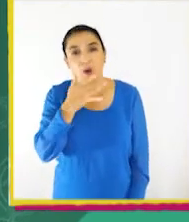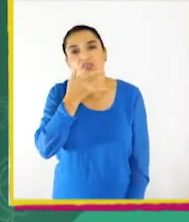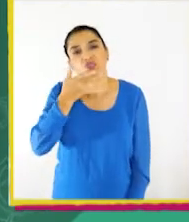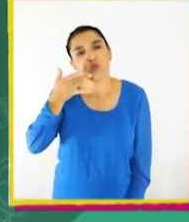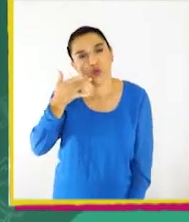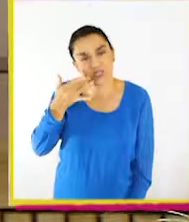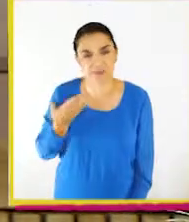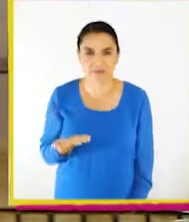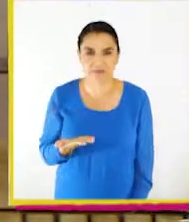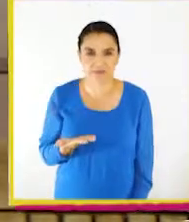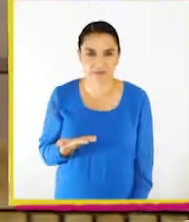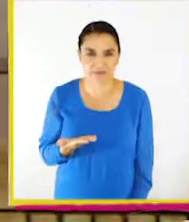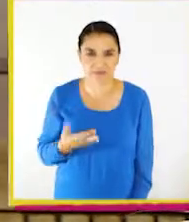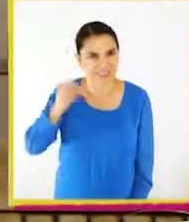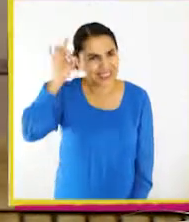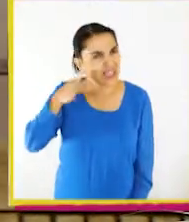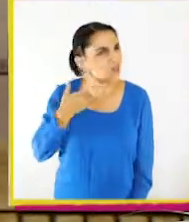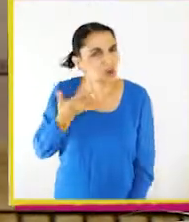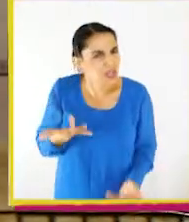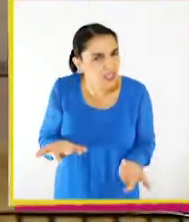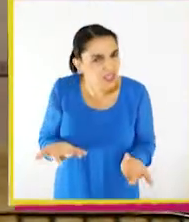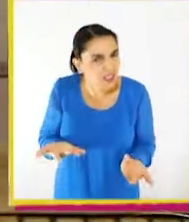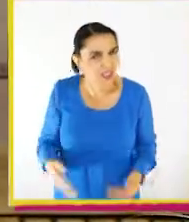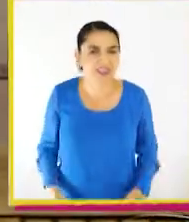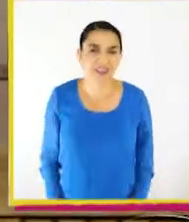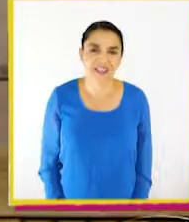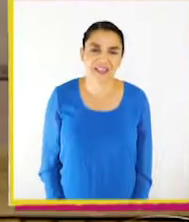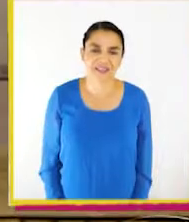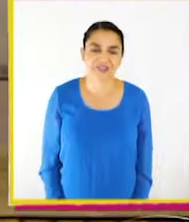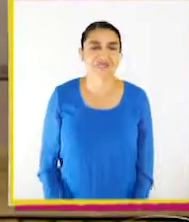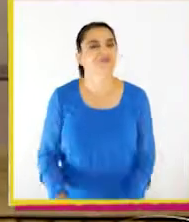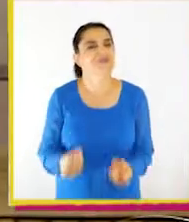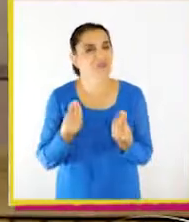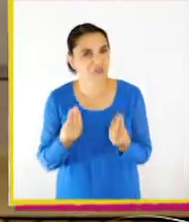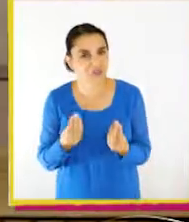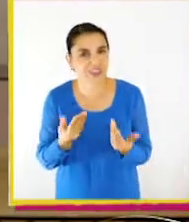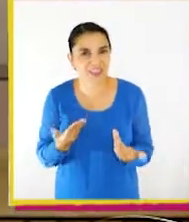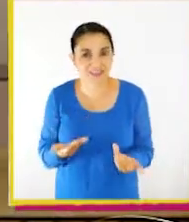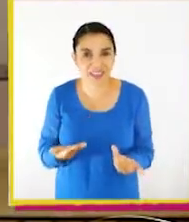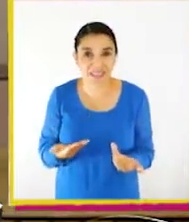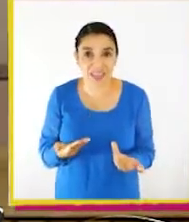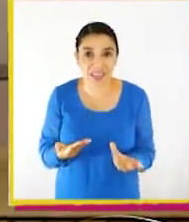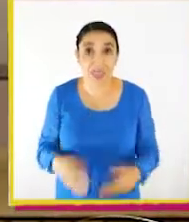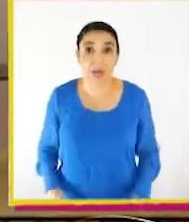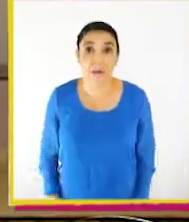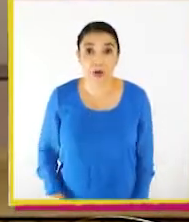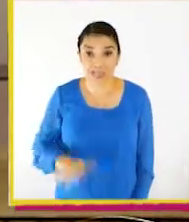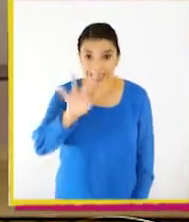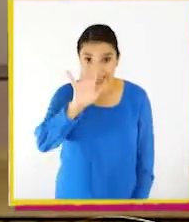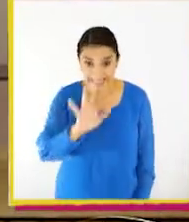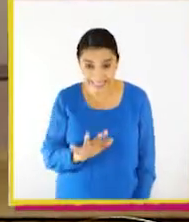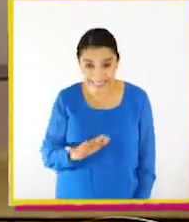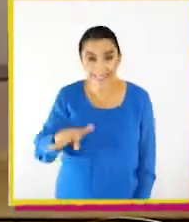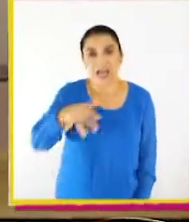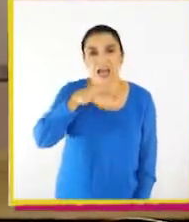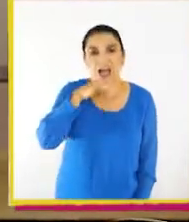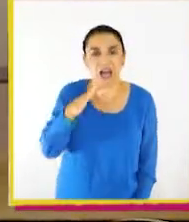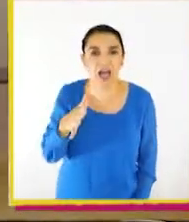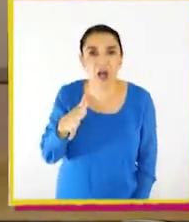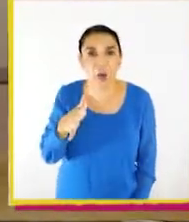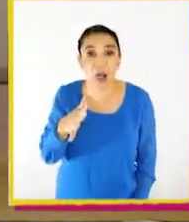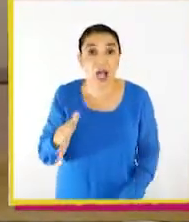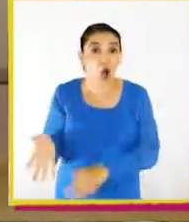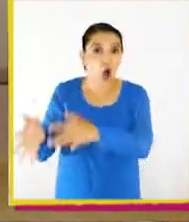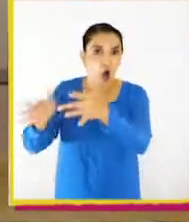dulce. ¿Alguien sabe por qué? Muy bien. Porque una de las propiedades del agua